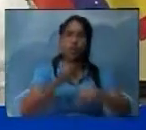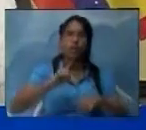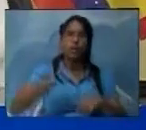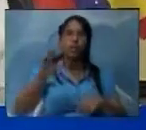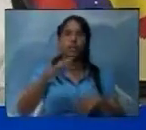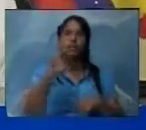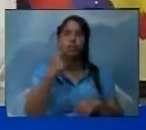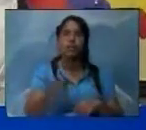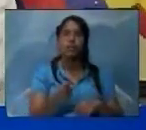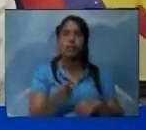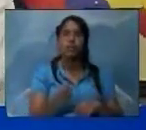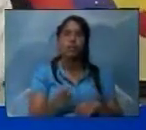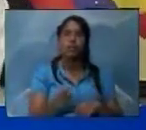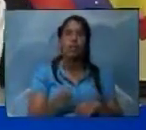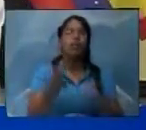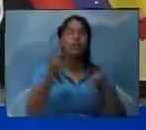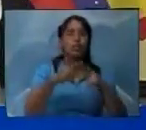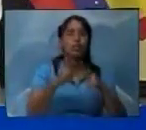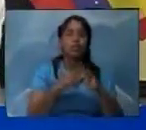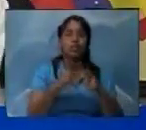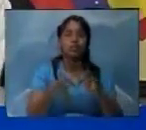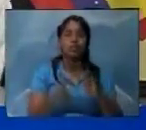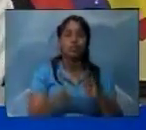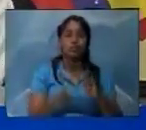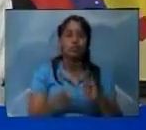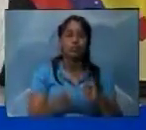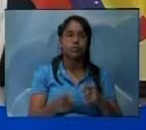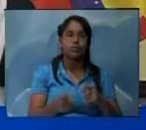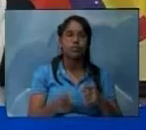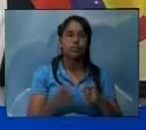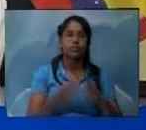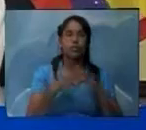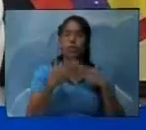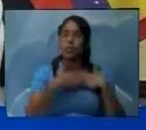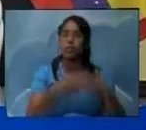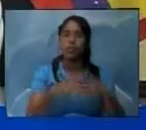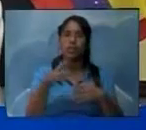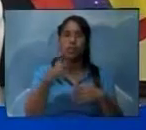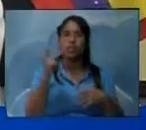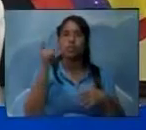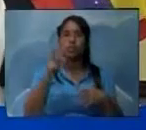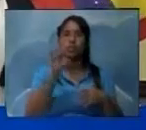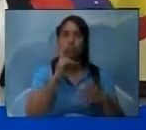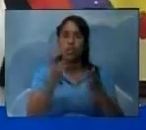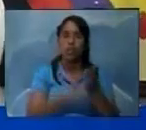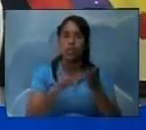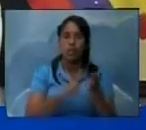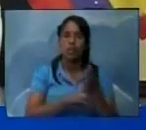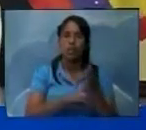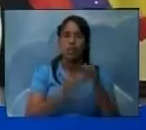Ah, mire, ay, ay, ay, prefiero que no sea verdad.